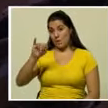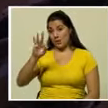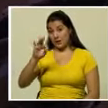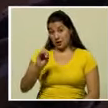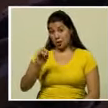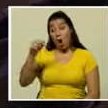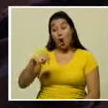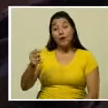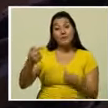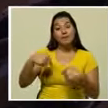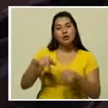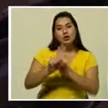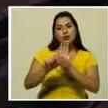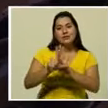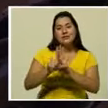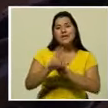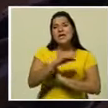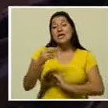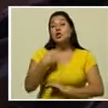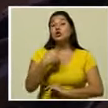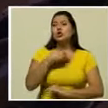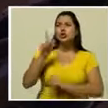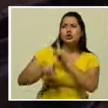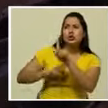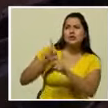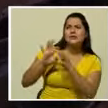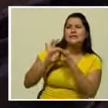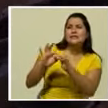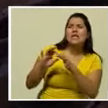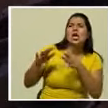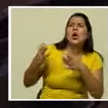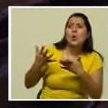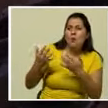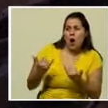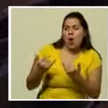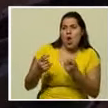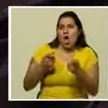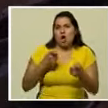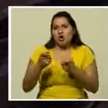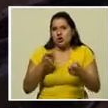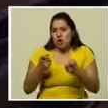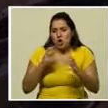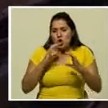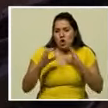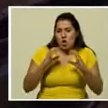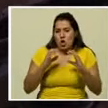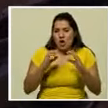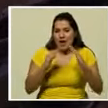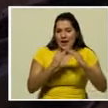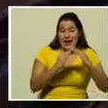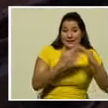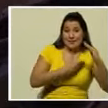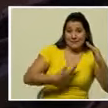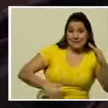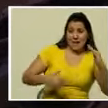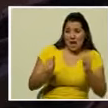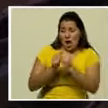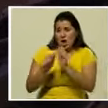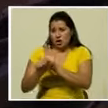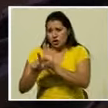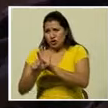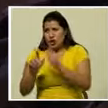Asamblea Legislativa y le consultamos sobre cómo será este manejo de la relación entre Casa Presidencial y el Congreso. Estas